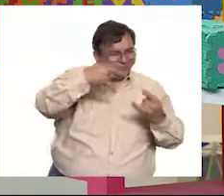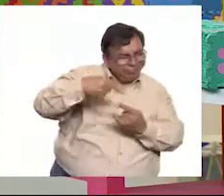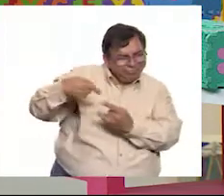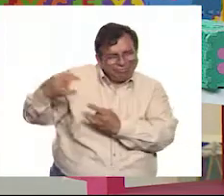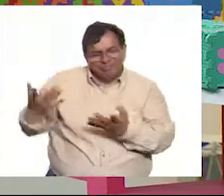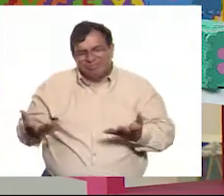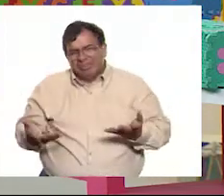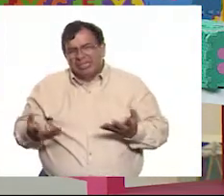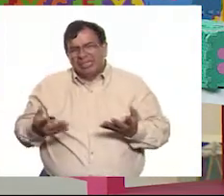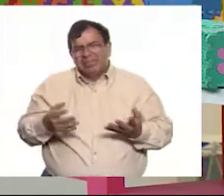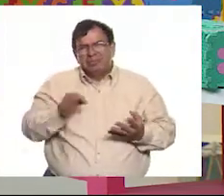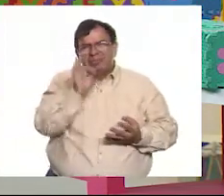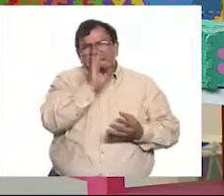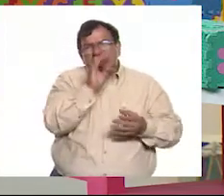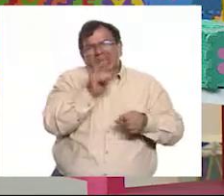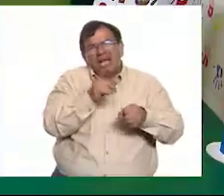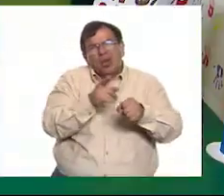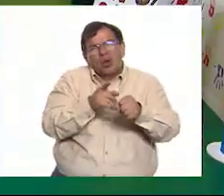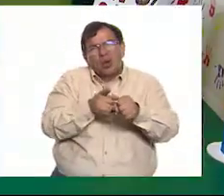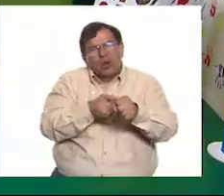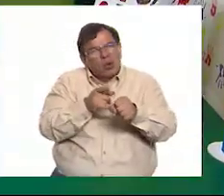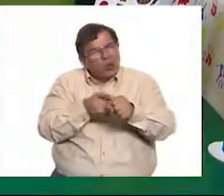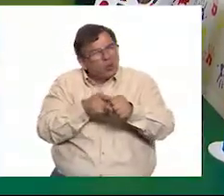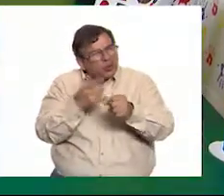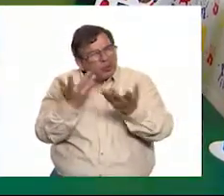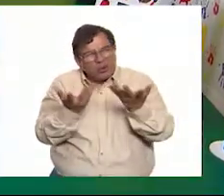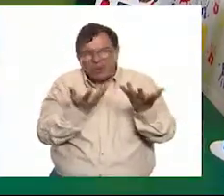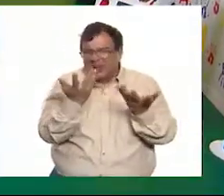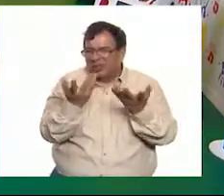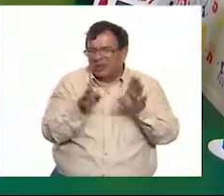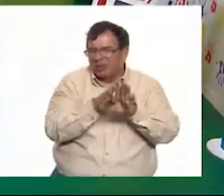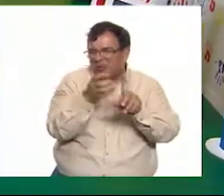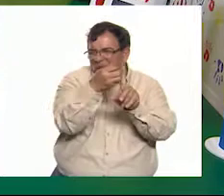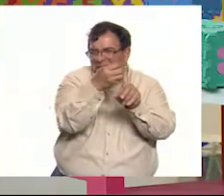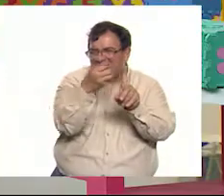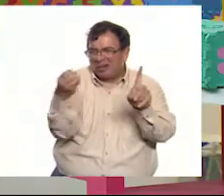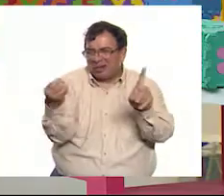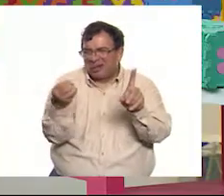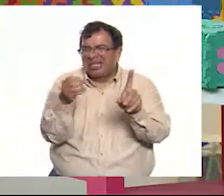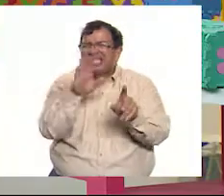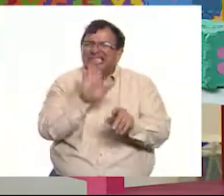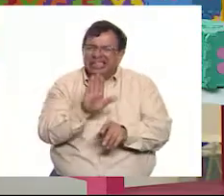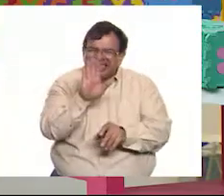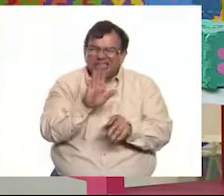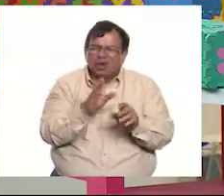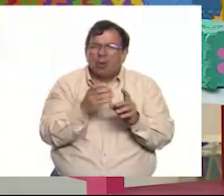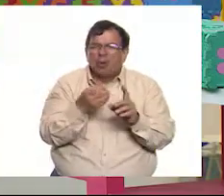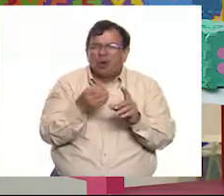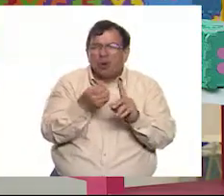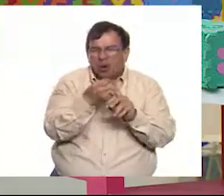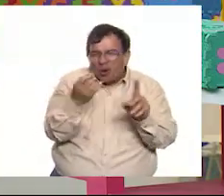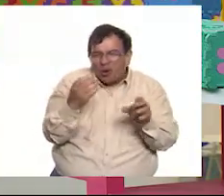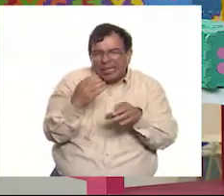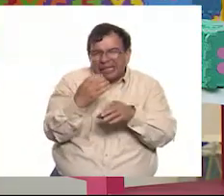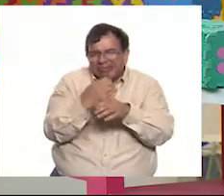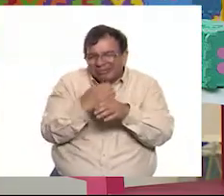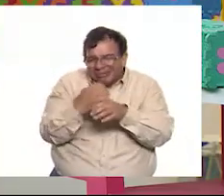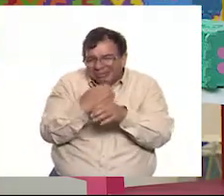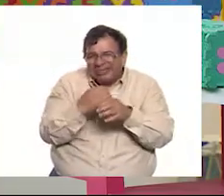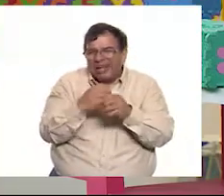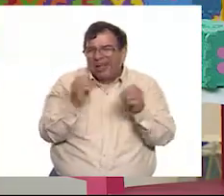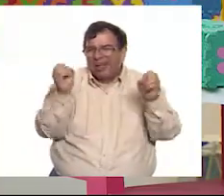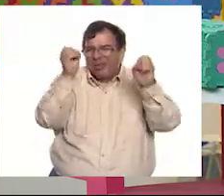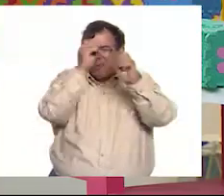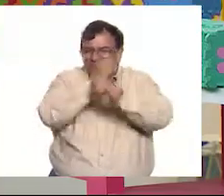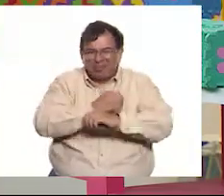pero tal vez los colores no me daban tanto el patrón. Aunque todo era como de colores cálidos y muy oscuros, no